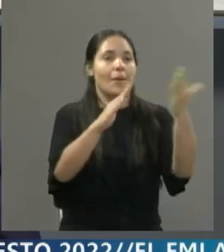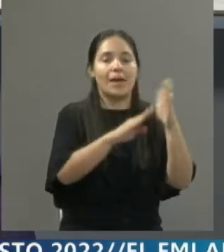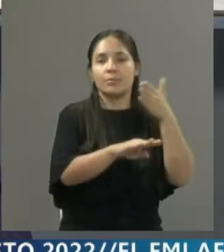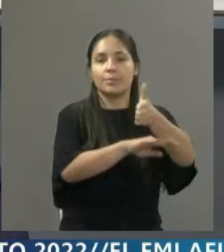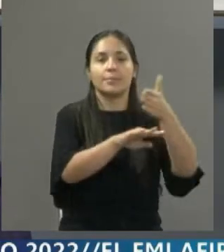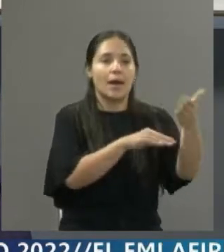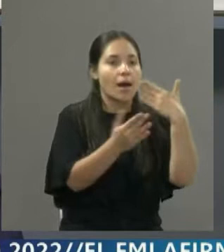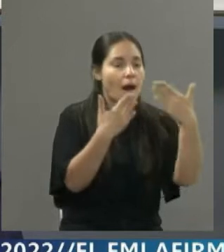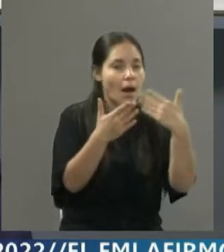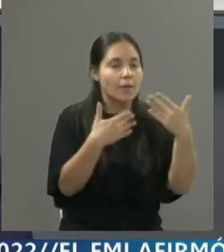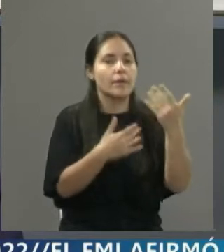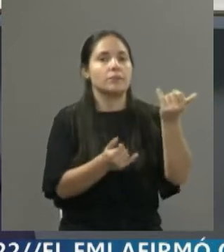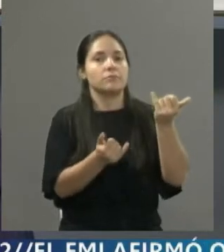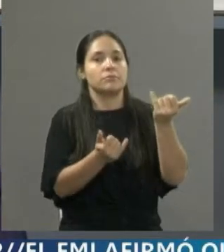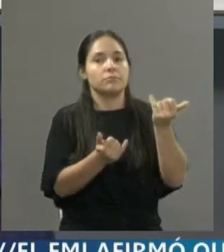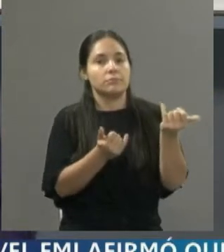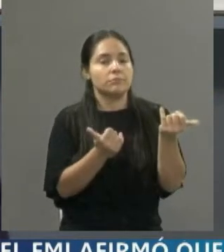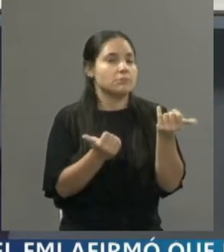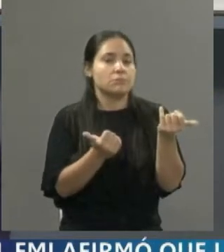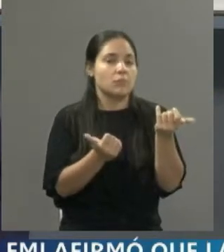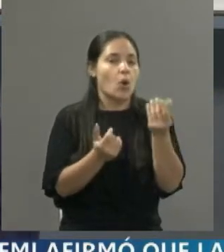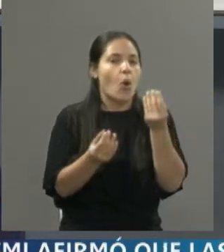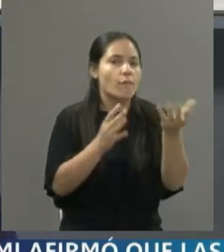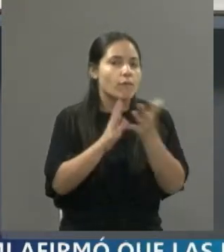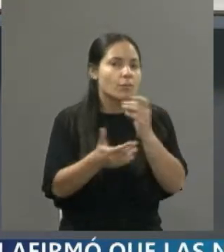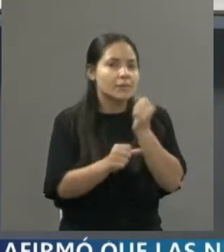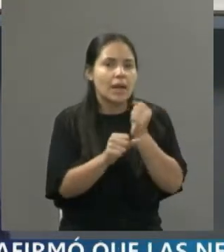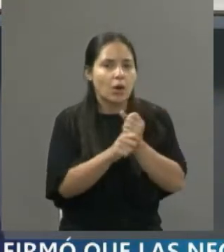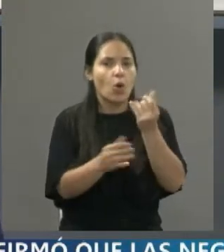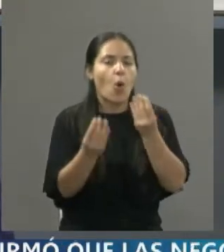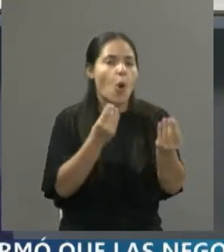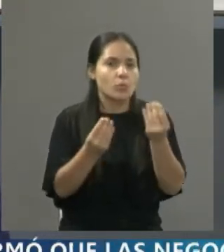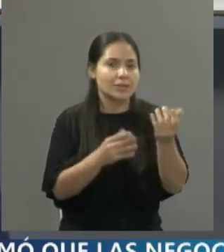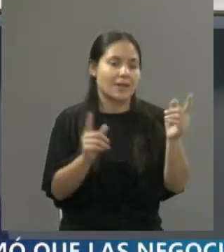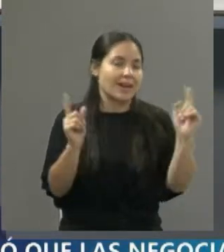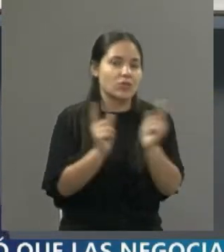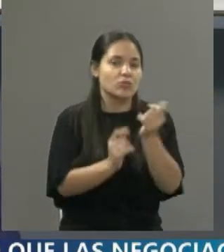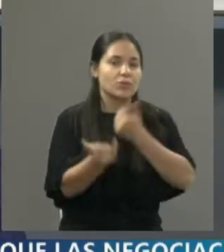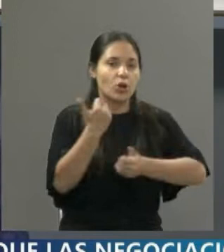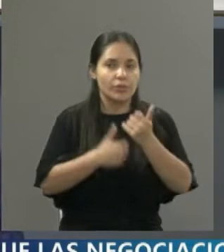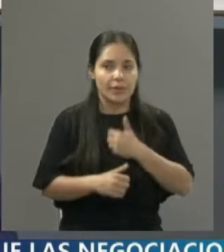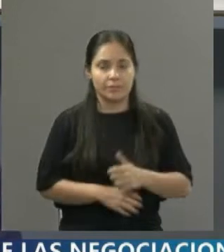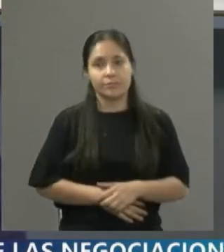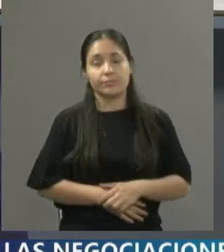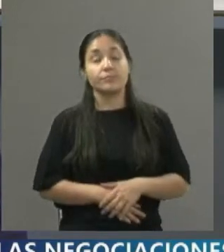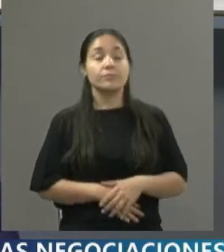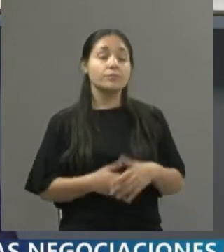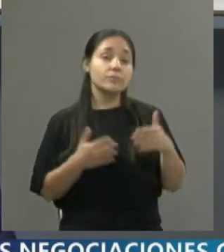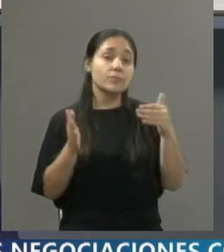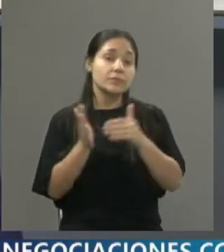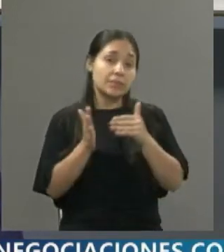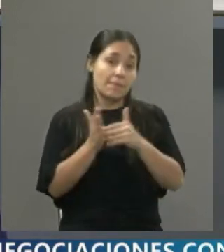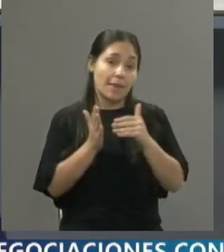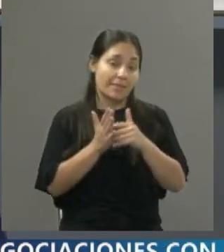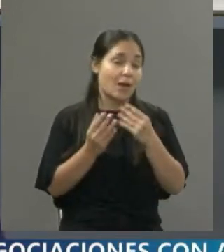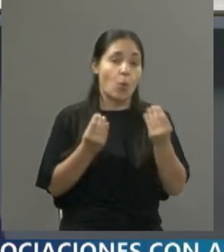los involucrados? ¿Cómo es un poco la metodología de trabajo, si podés contarnos un poquito así resumidamente? Sí, por supuesto. Depende de qué capítulo